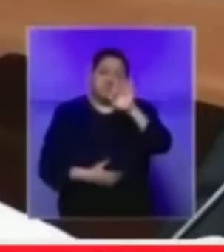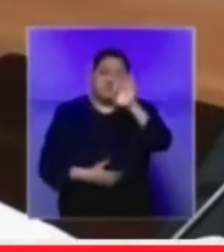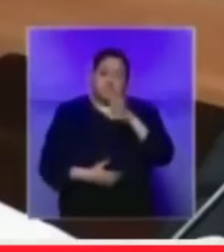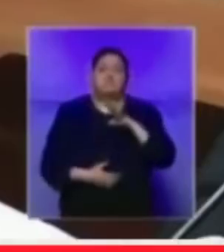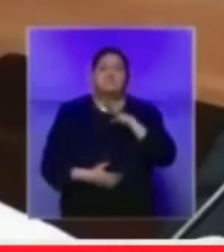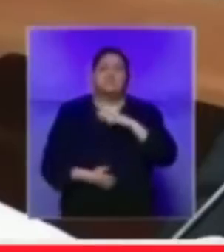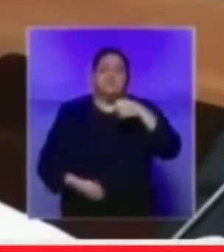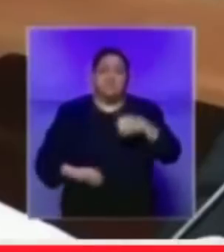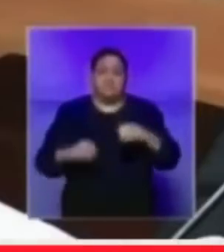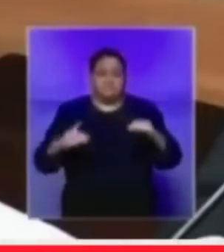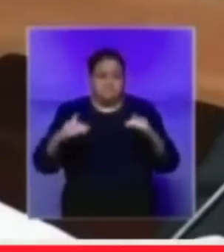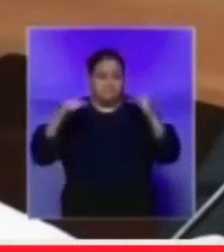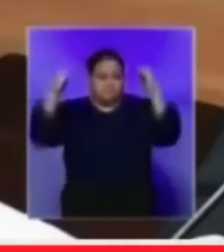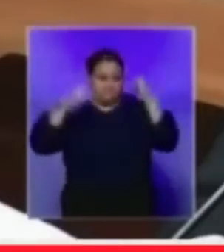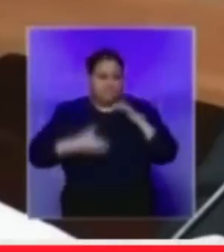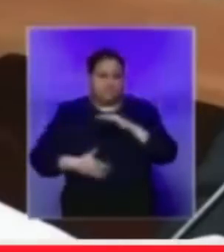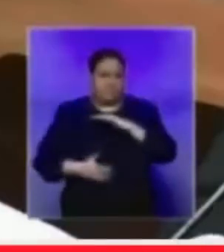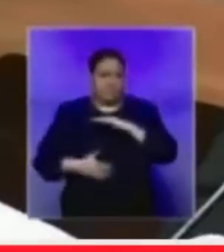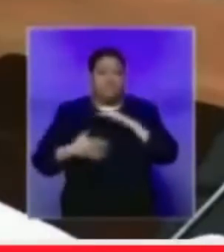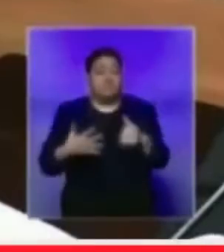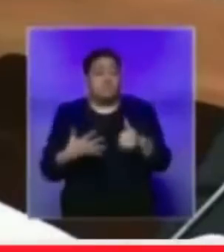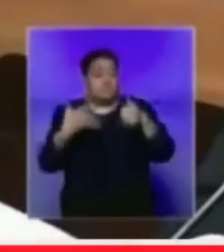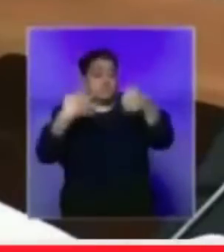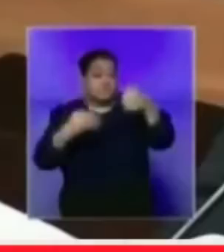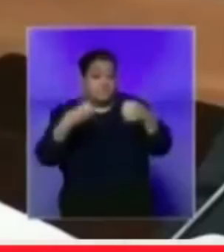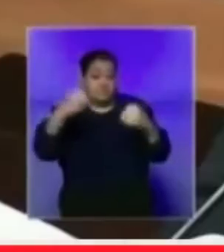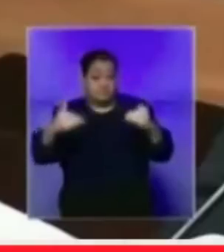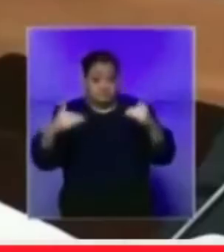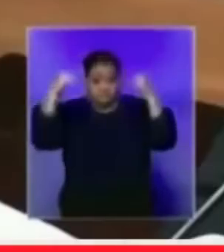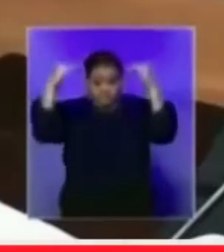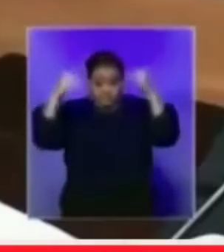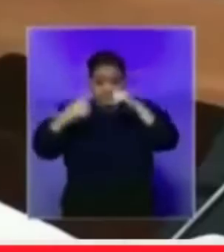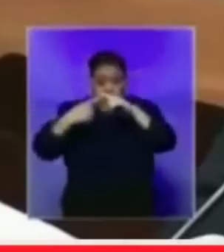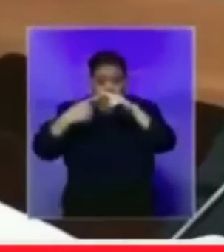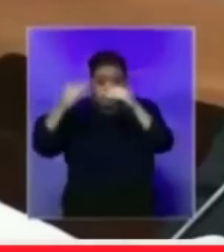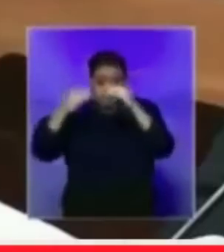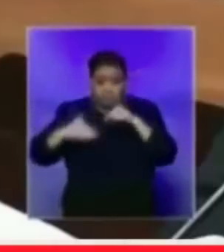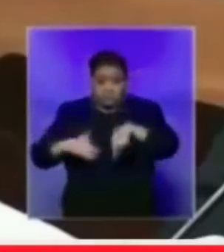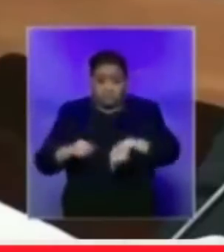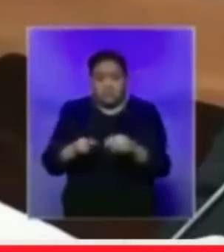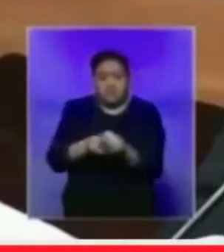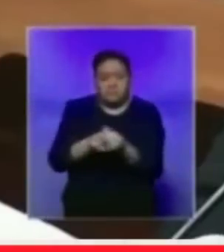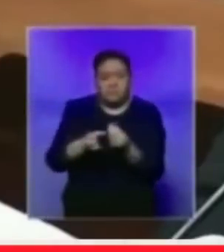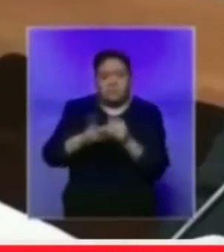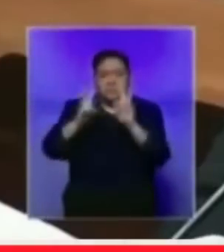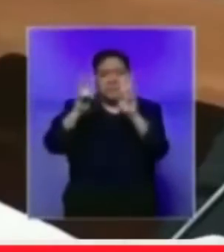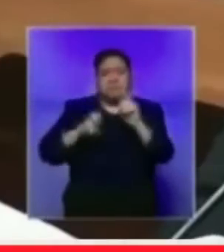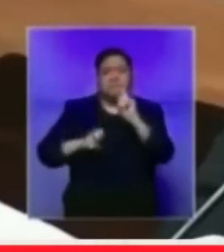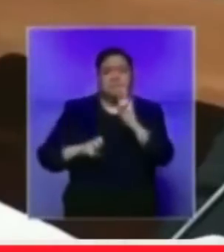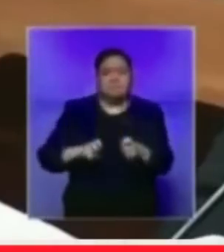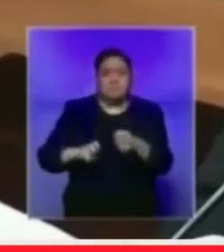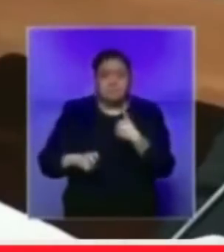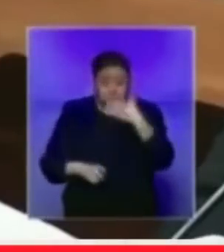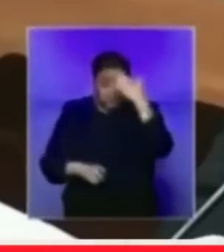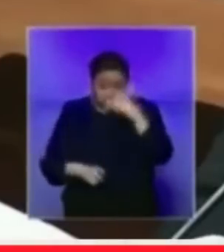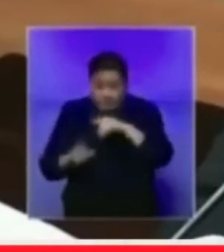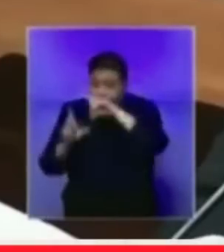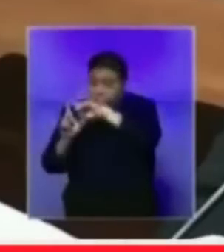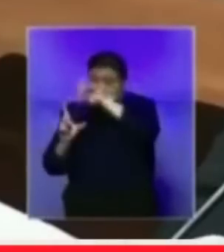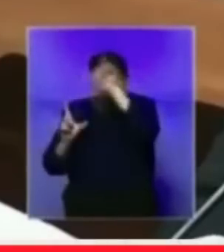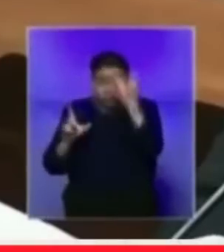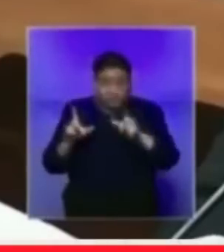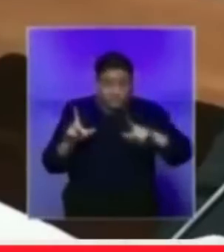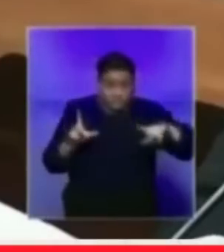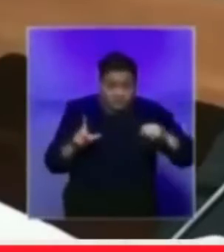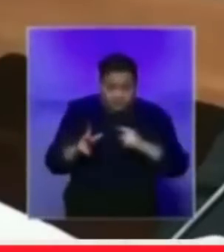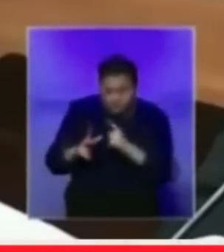para sesionar ya que están presentes 6 magistraturas. El asunto de esta sesión es el dictamen relativo al cómputo final de la elección de